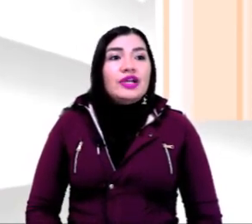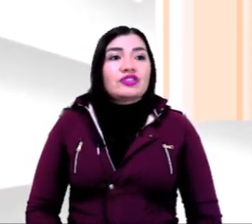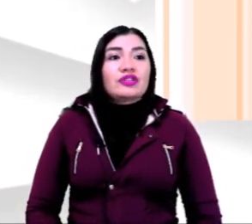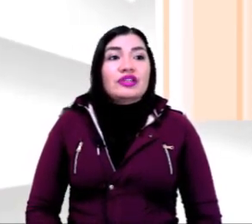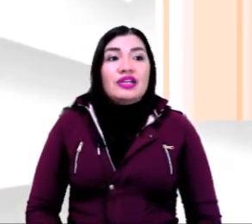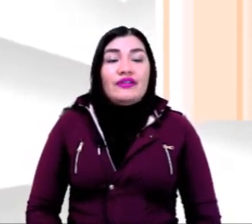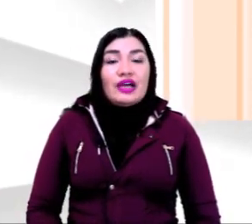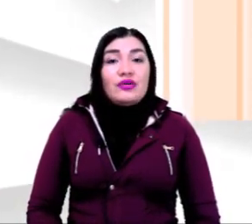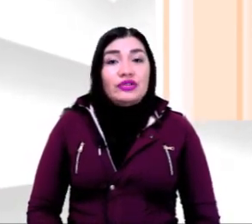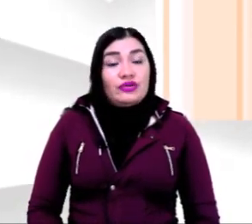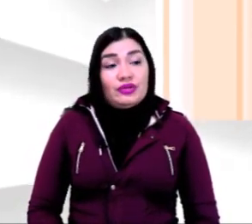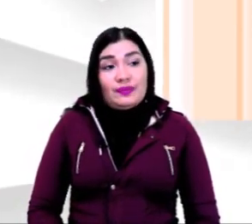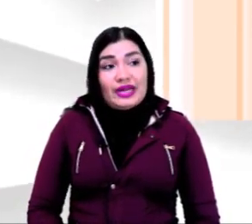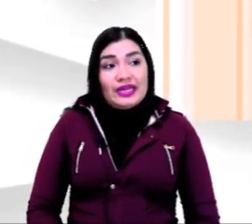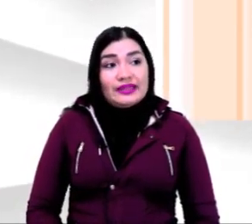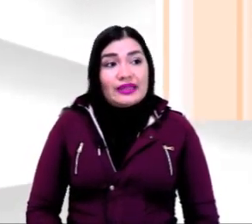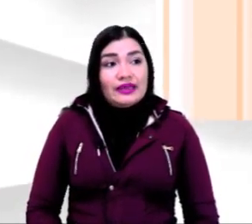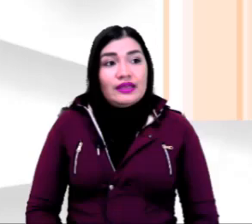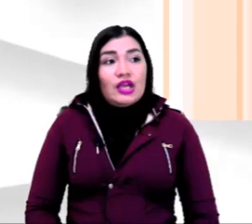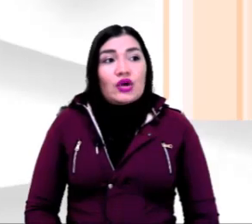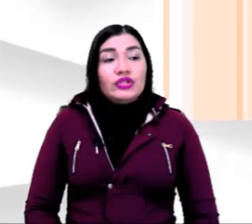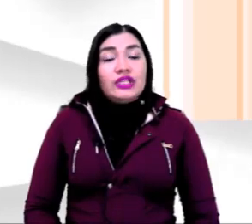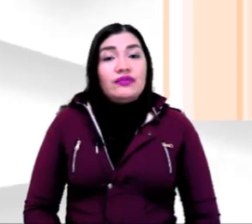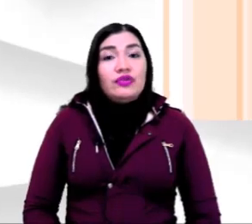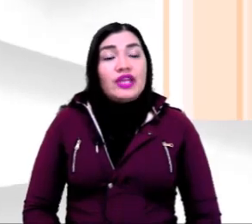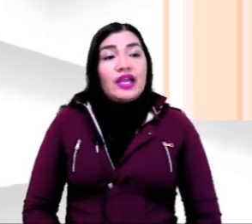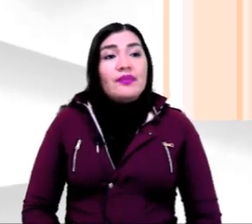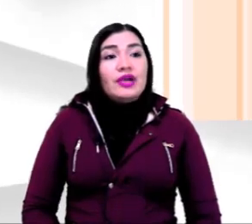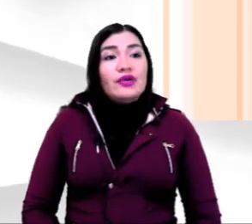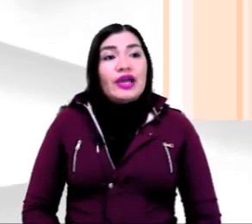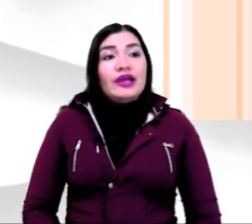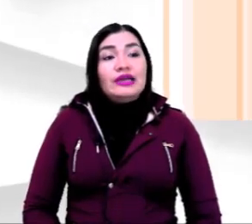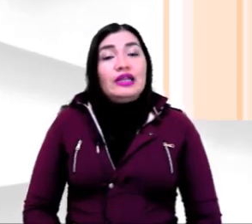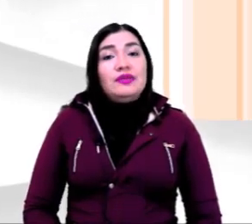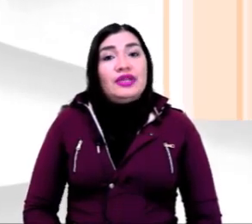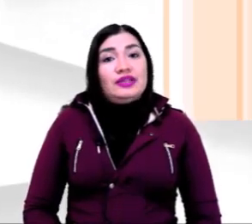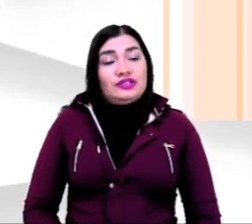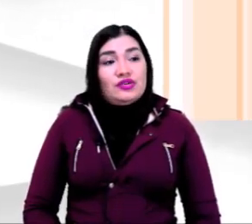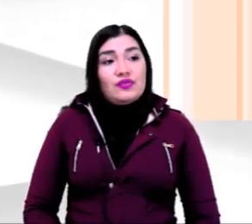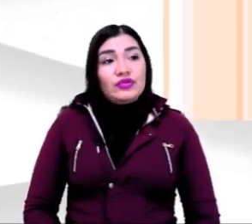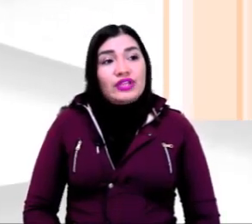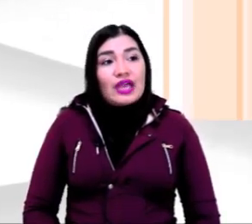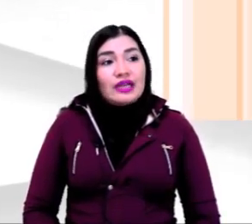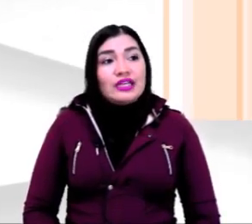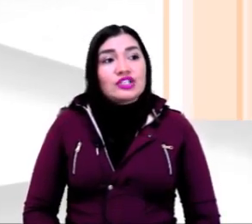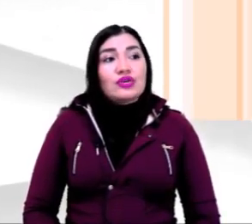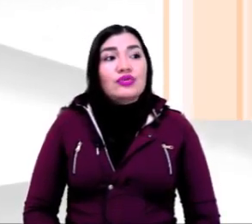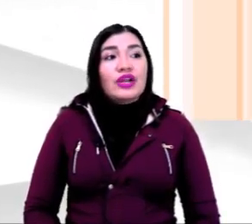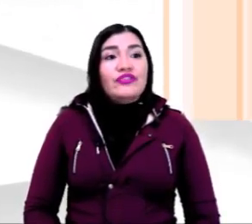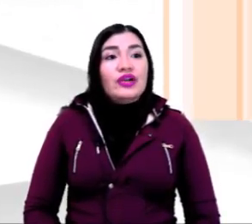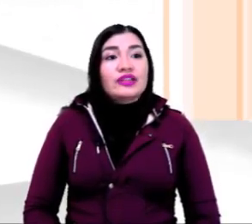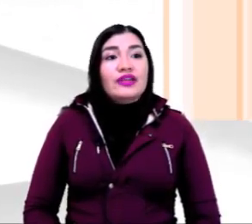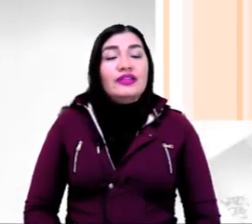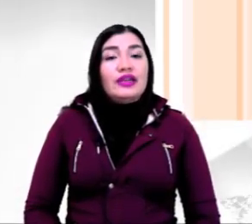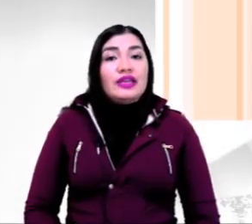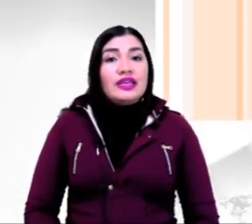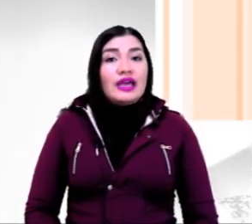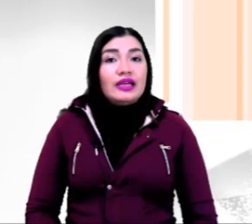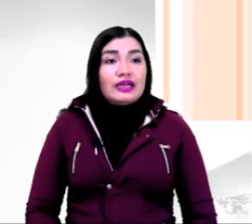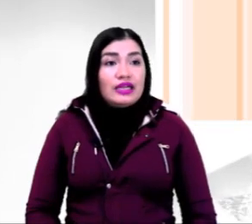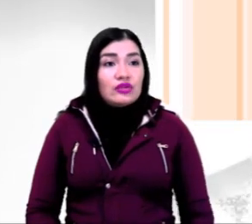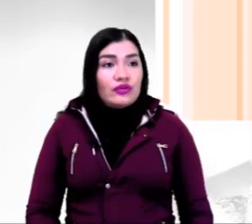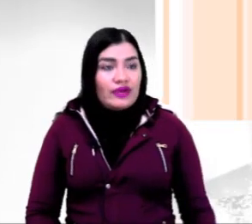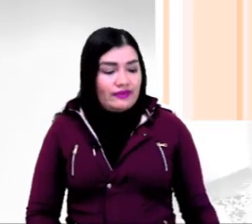de puestos de trabajo en todo el planeta. Contribuyen a mejorar la alimentación mundial y son una fuente de